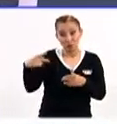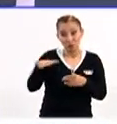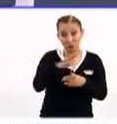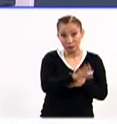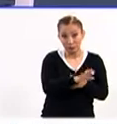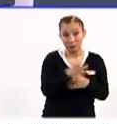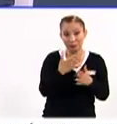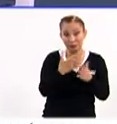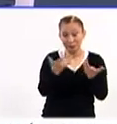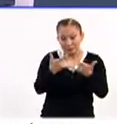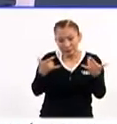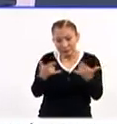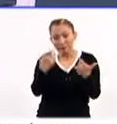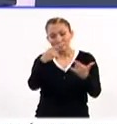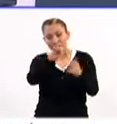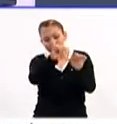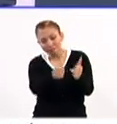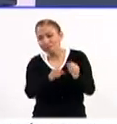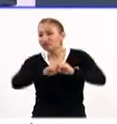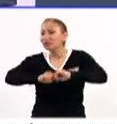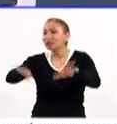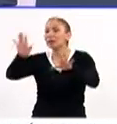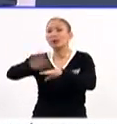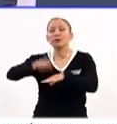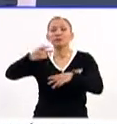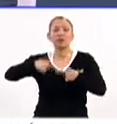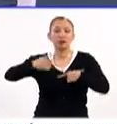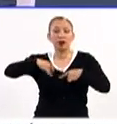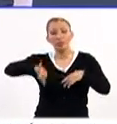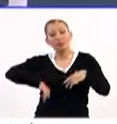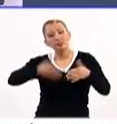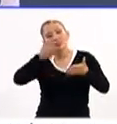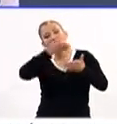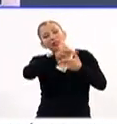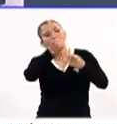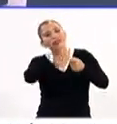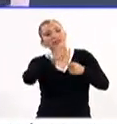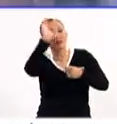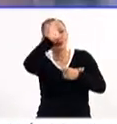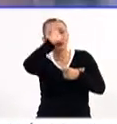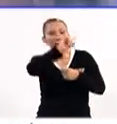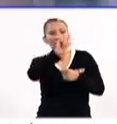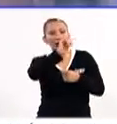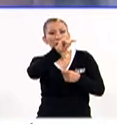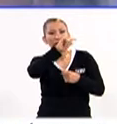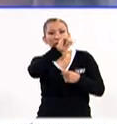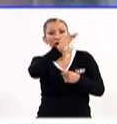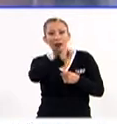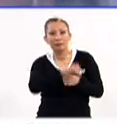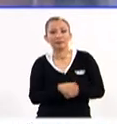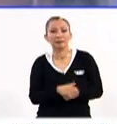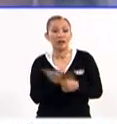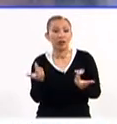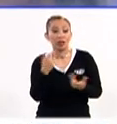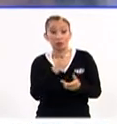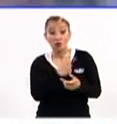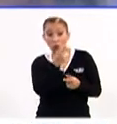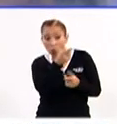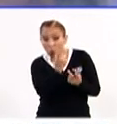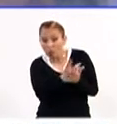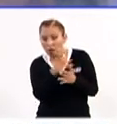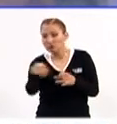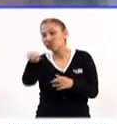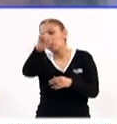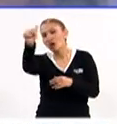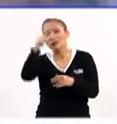su relato y de su arte, pues muchas más personas se interesen por adentrarse más en la cultura zapoteca y pues no solo en esa, sino en